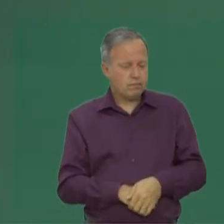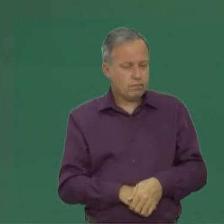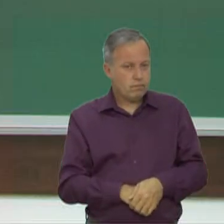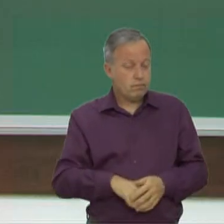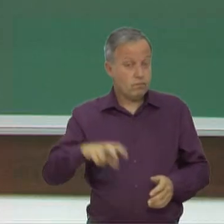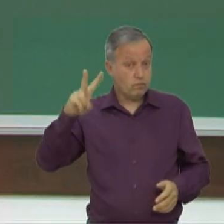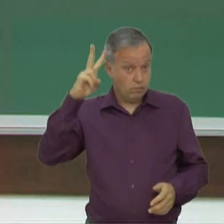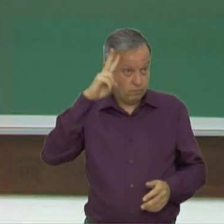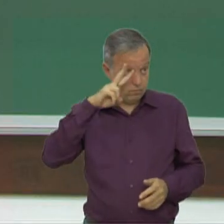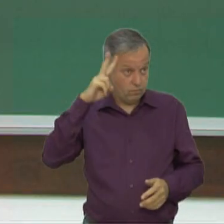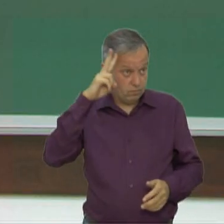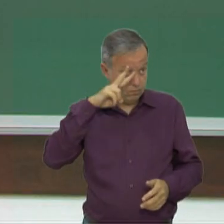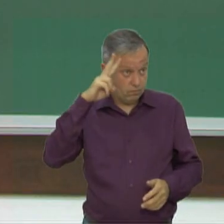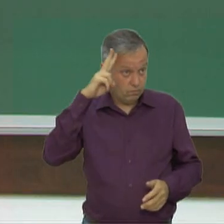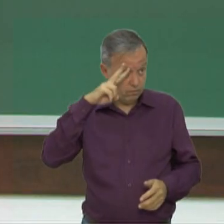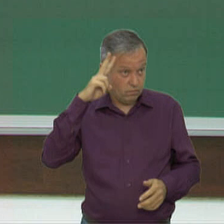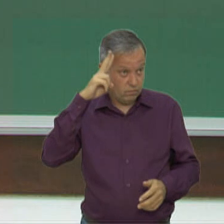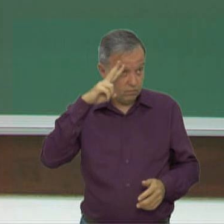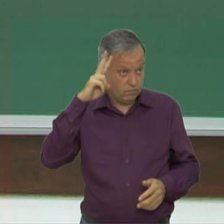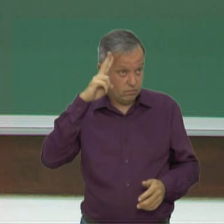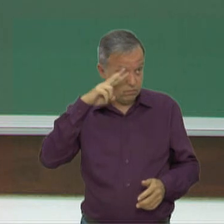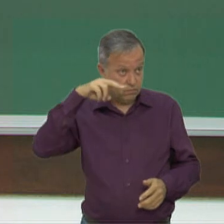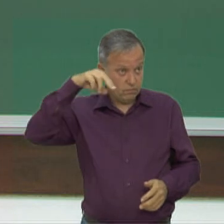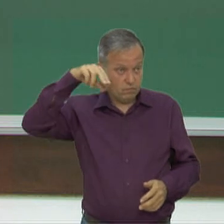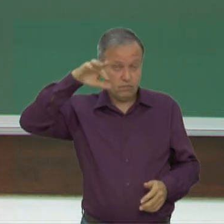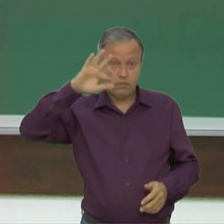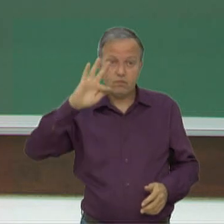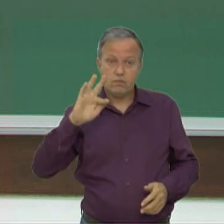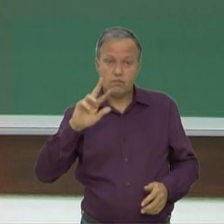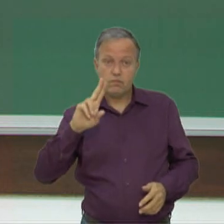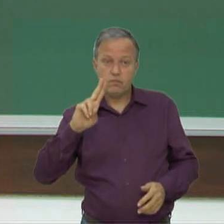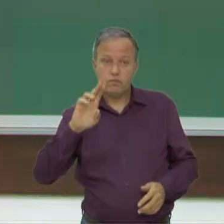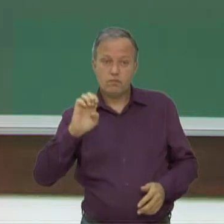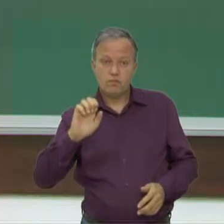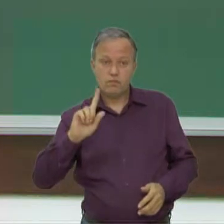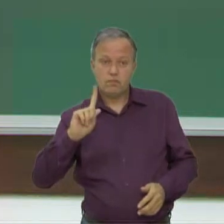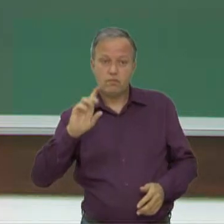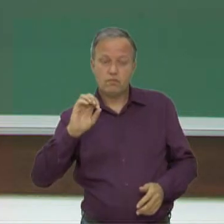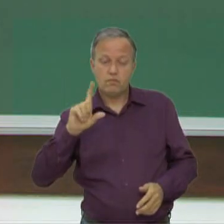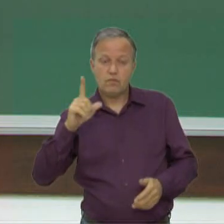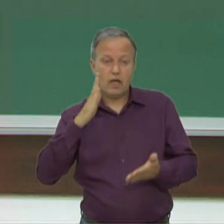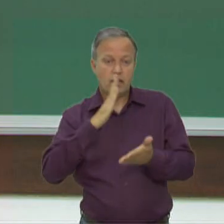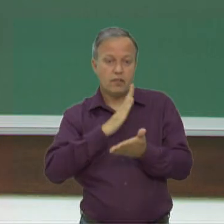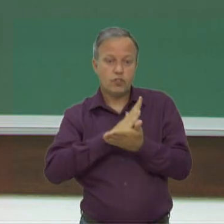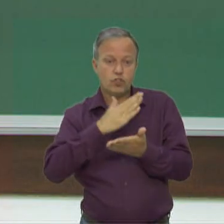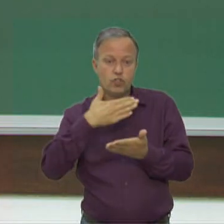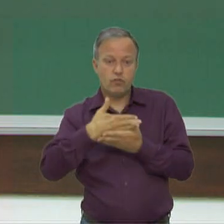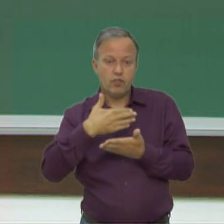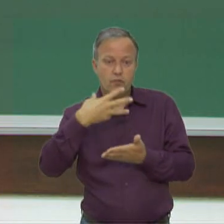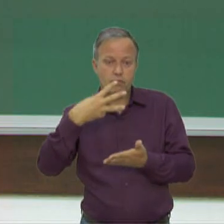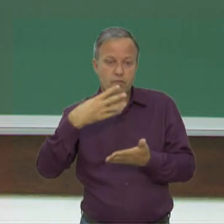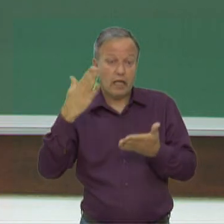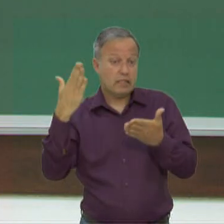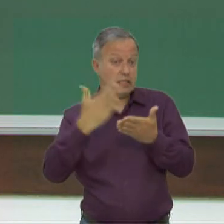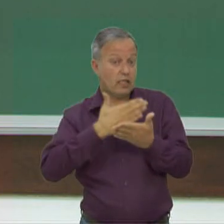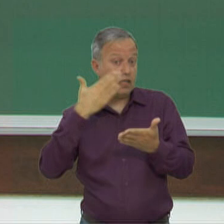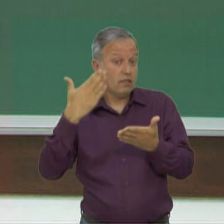Memórias del Fuego, ela está dividida em três livros e ele faz toda